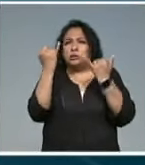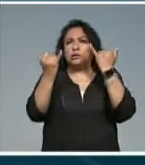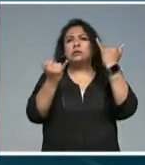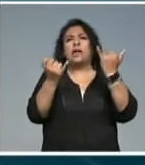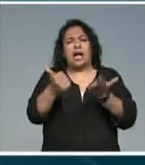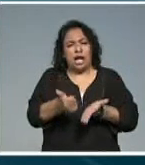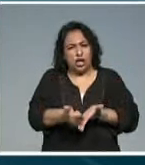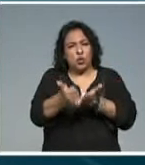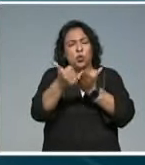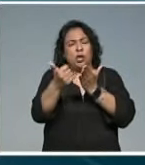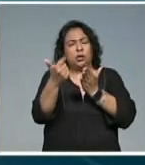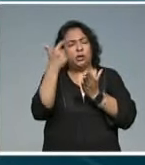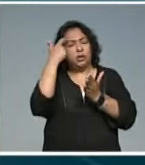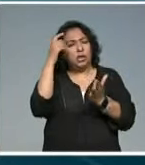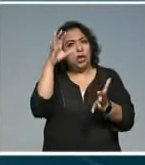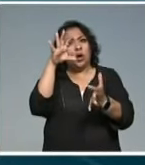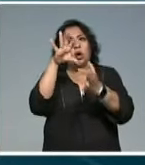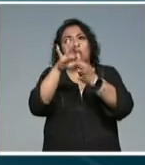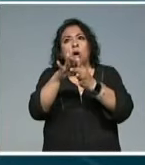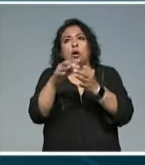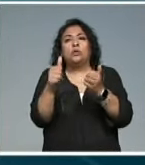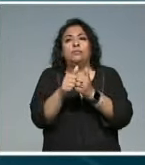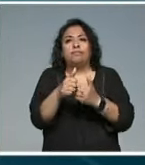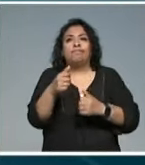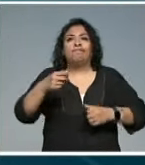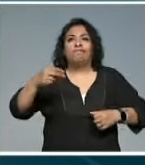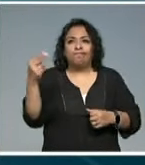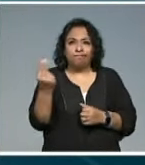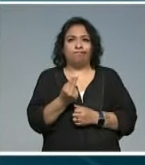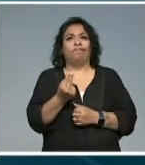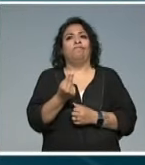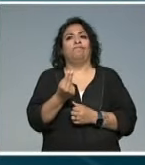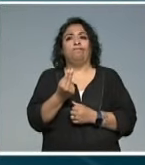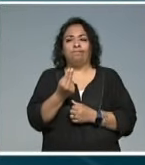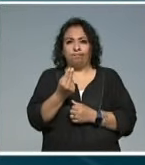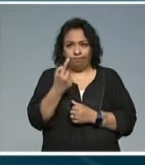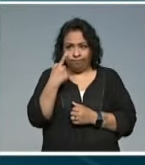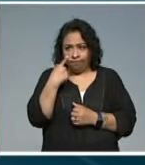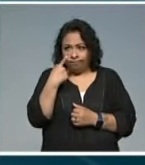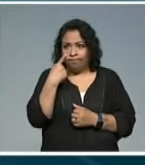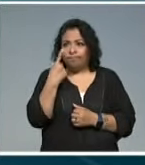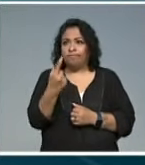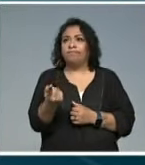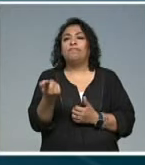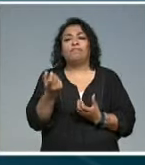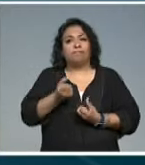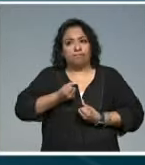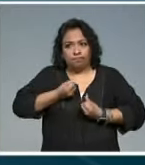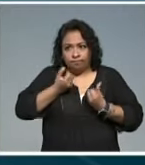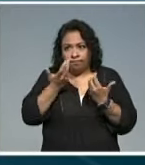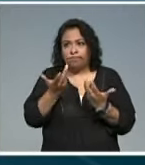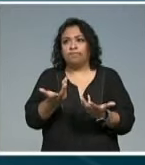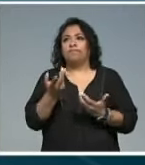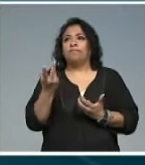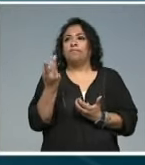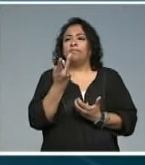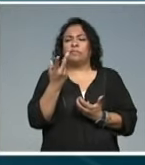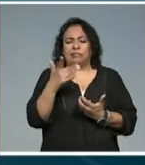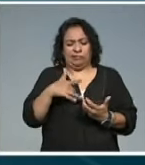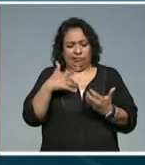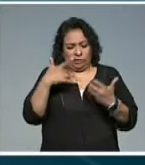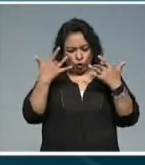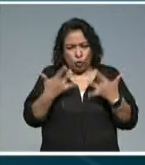de alguna manera a conectarnos con la necesidad nuestra de expresar el